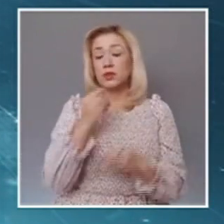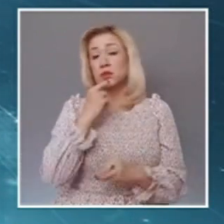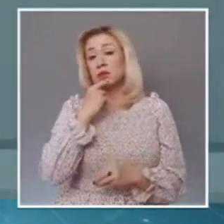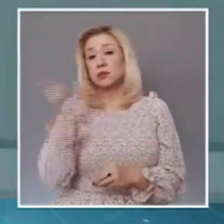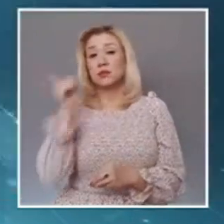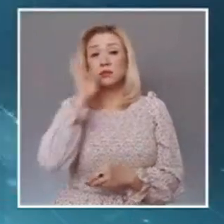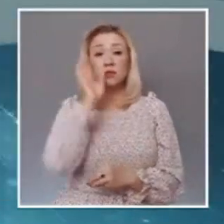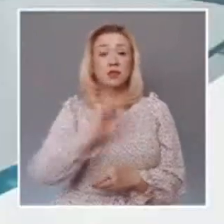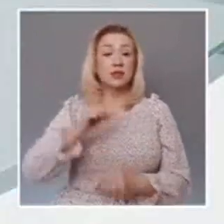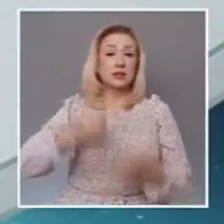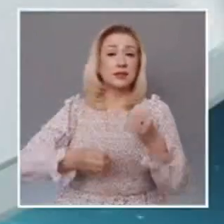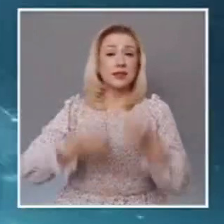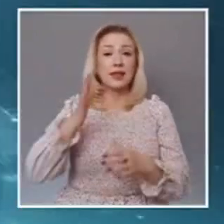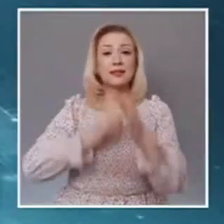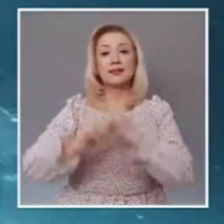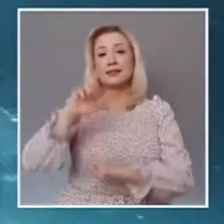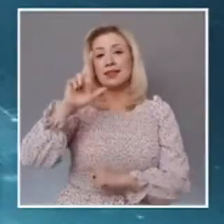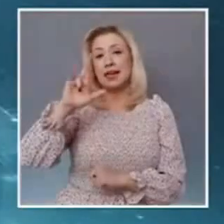Farjat.